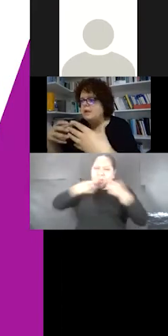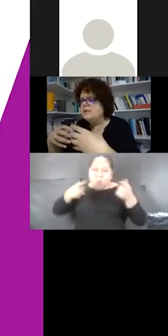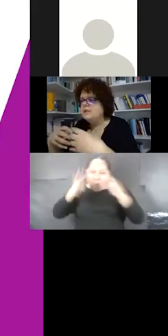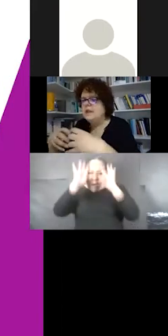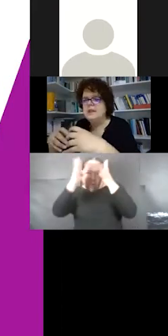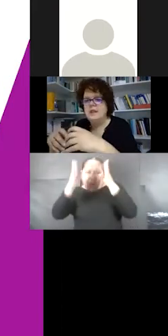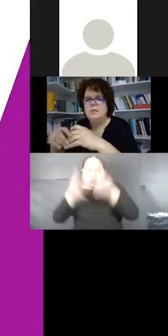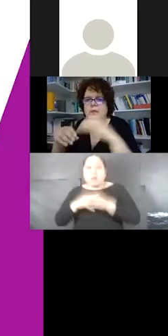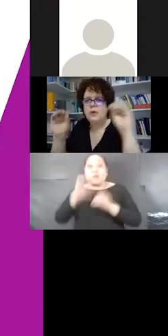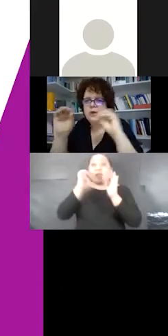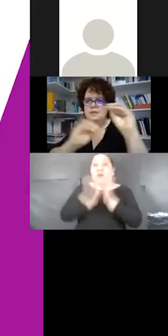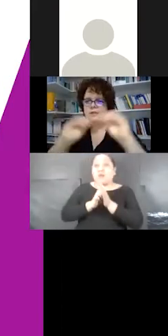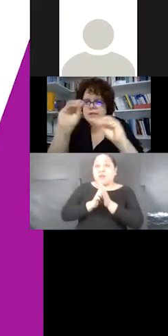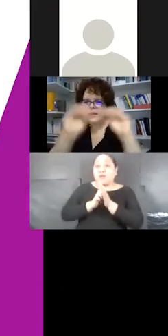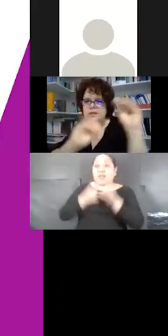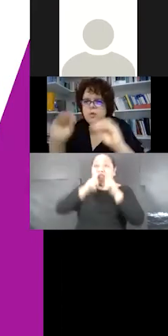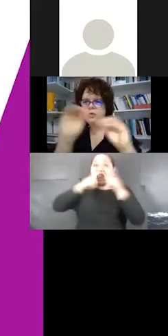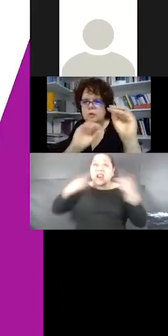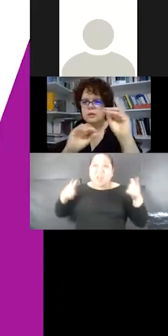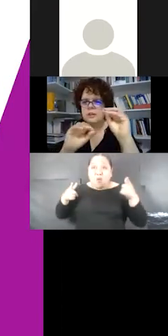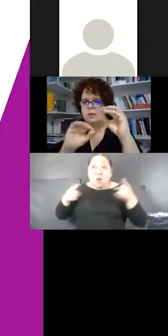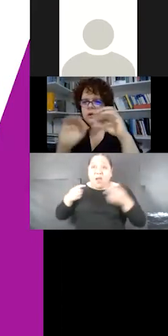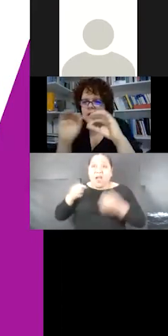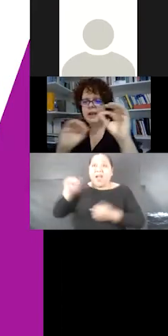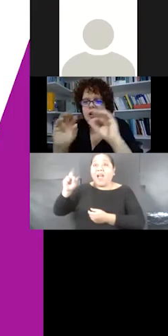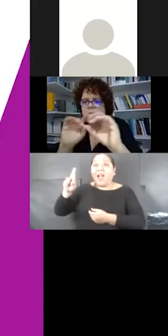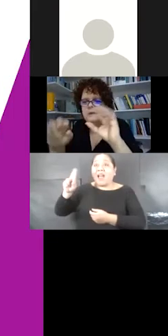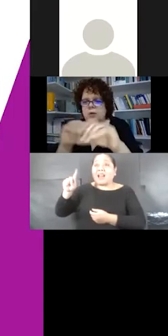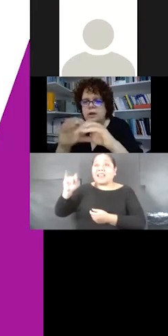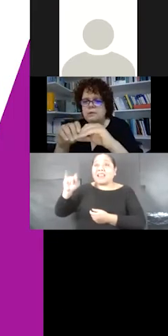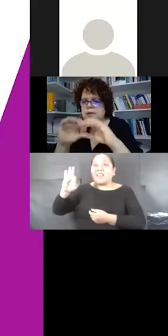lengua artificial de la computadora. Hay todo un idioma